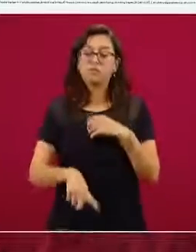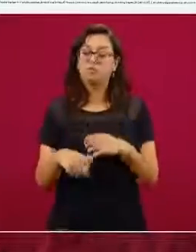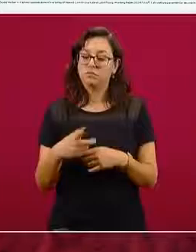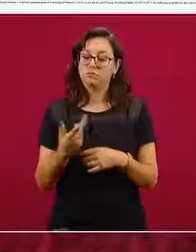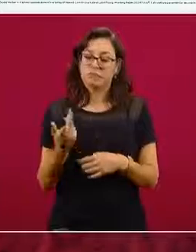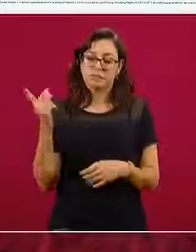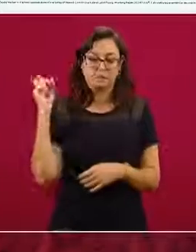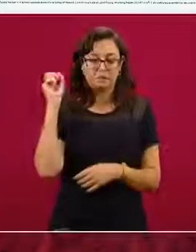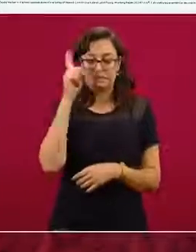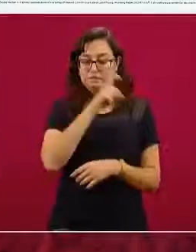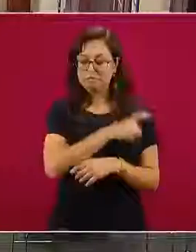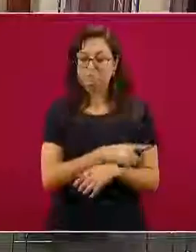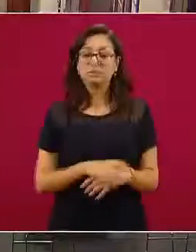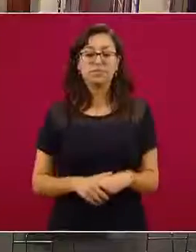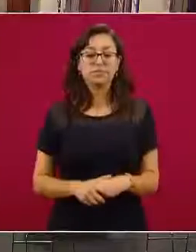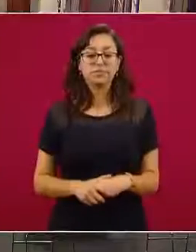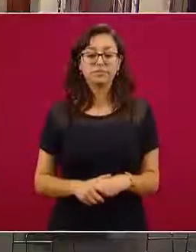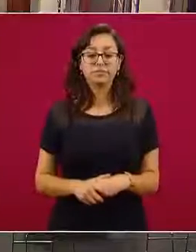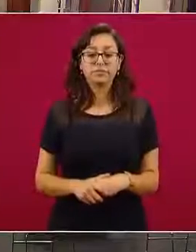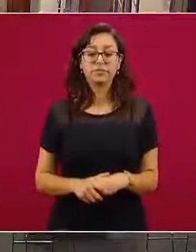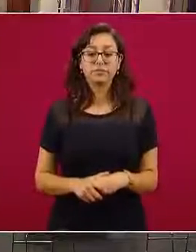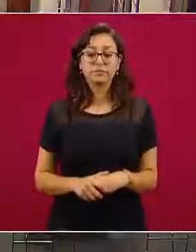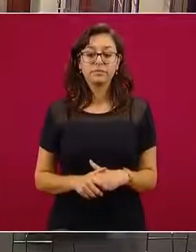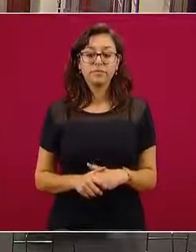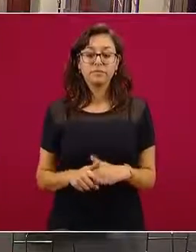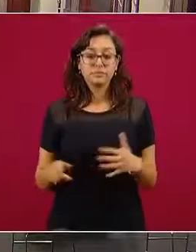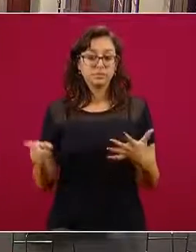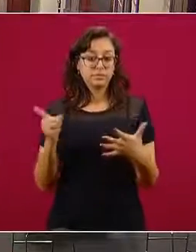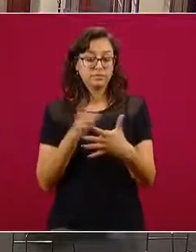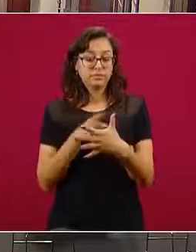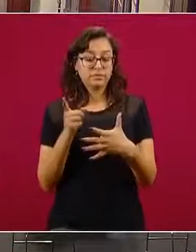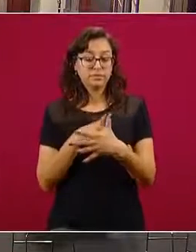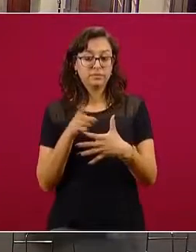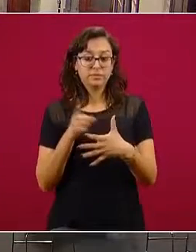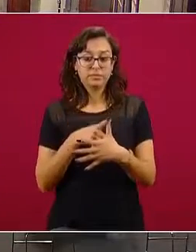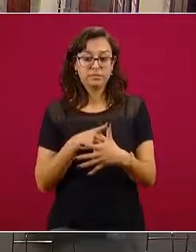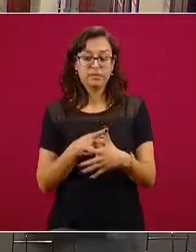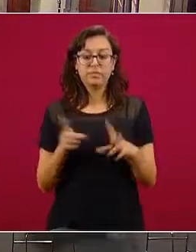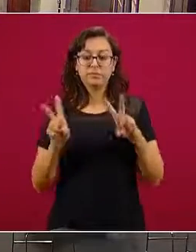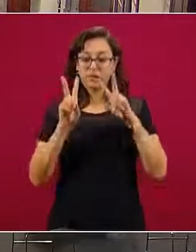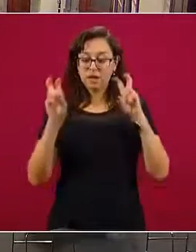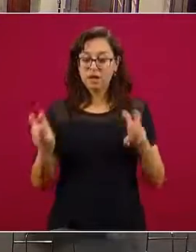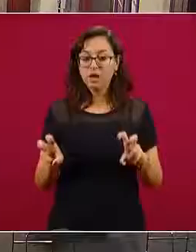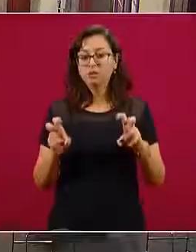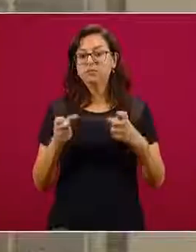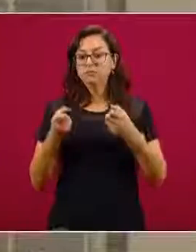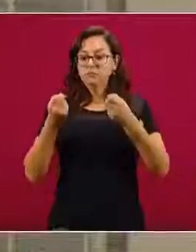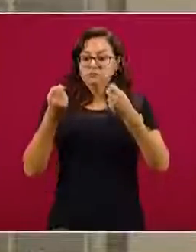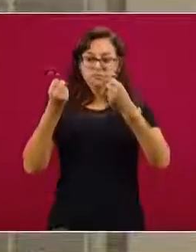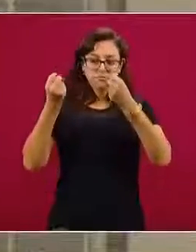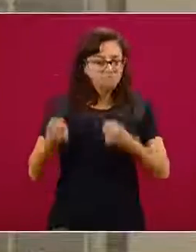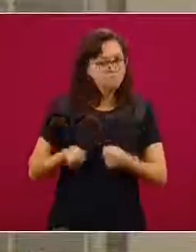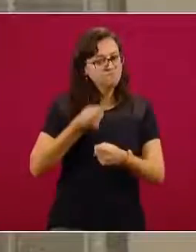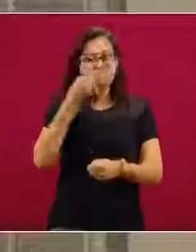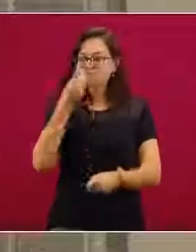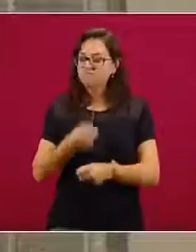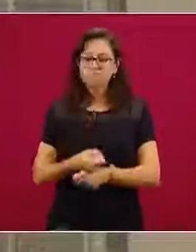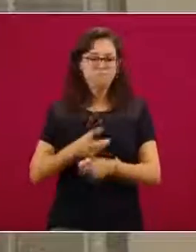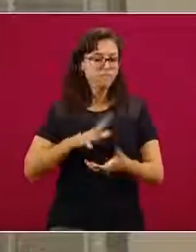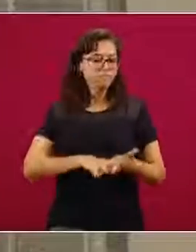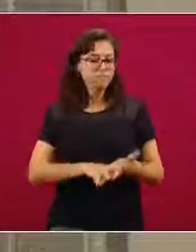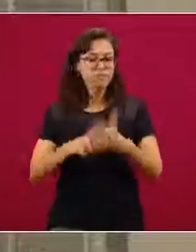genera sobre las personas. La quinta categoría tiene que ver con la inseguridad y la violencia. En